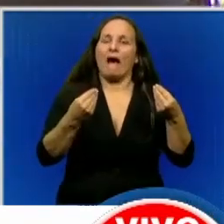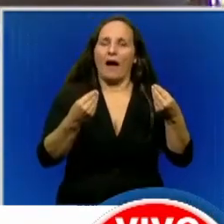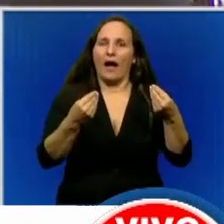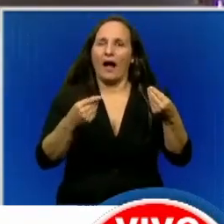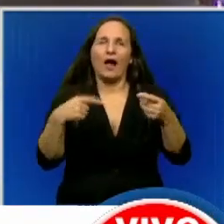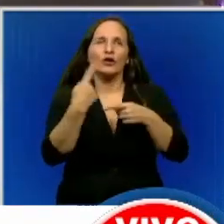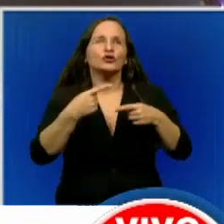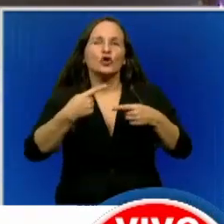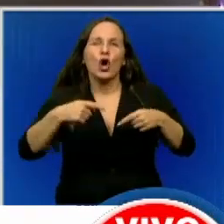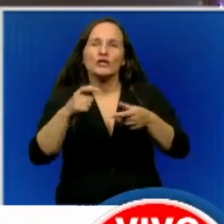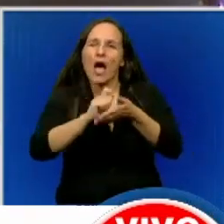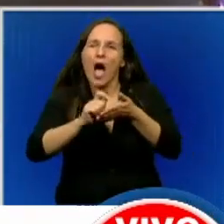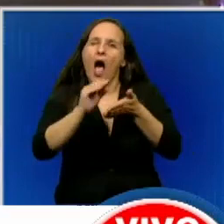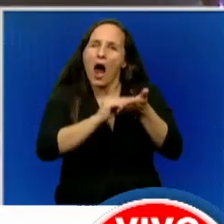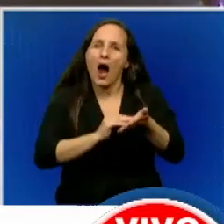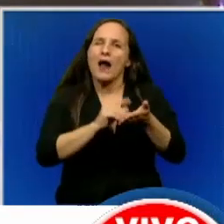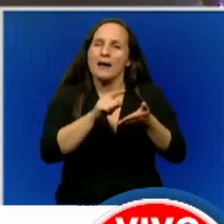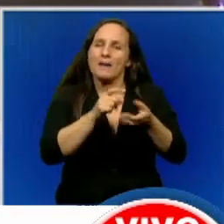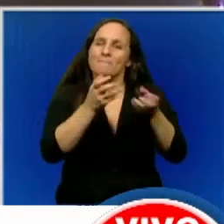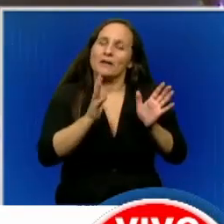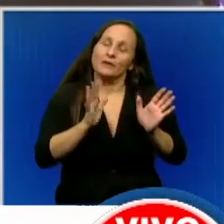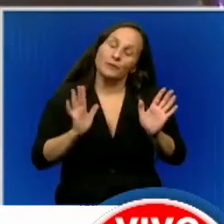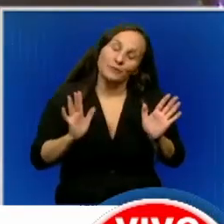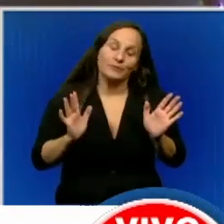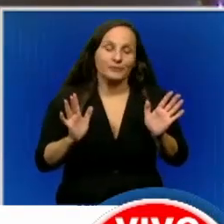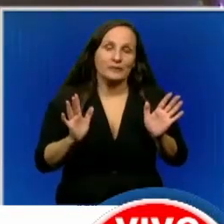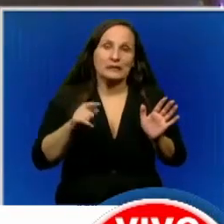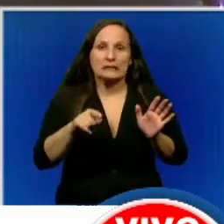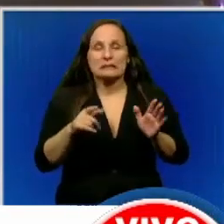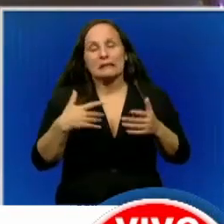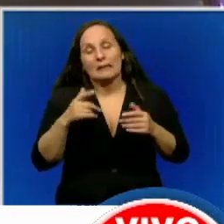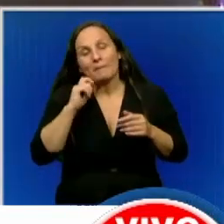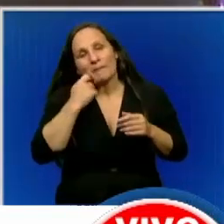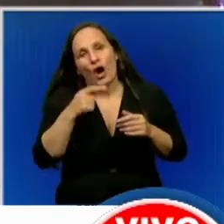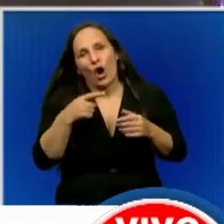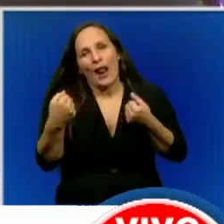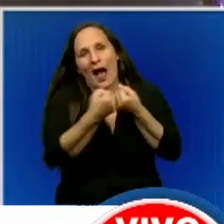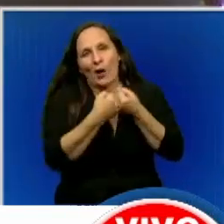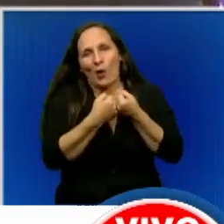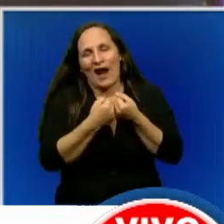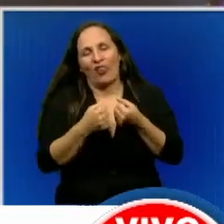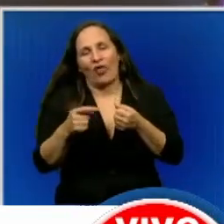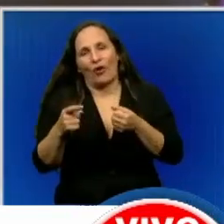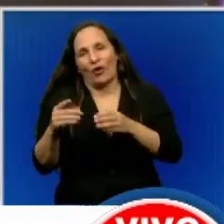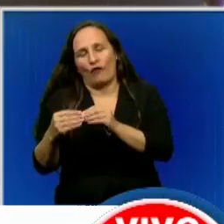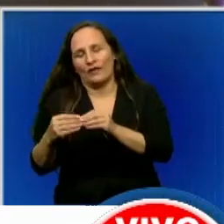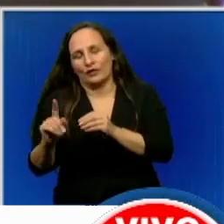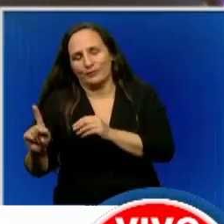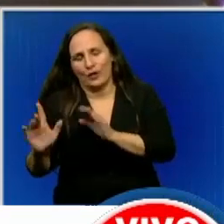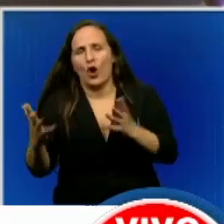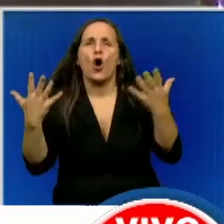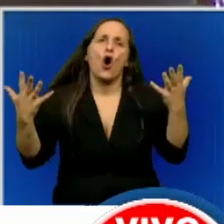que poner. Entonces, ¿mejor un acuerdo que un conflicto en un derecho básico como el derecho electoral de los argentinos? Por supuesto que